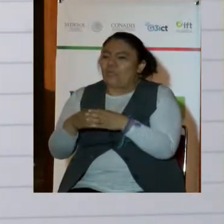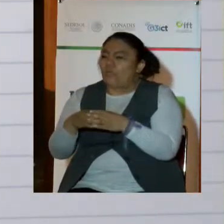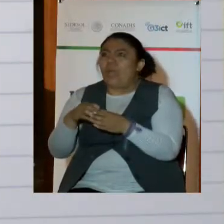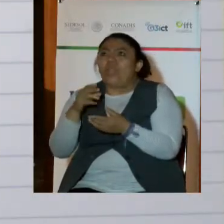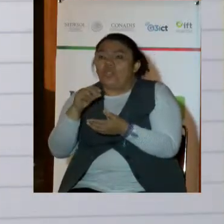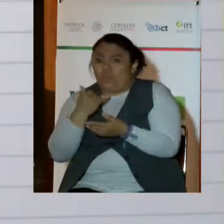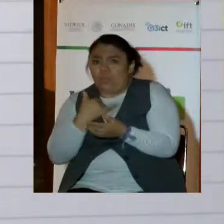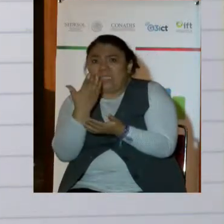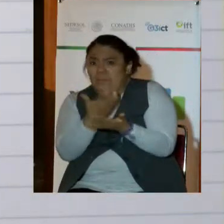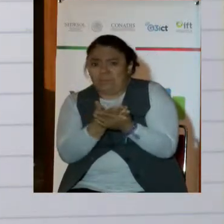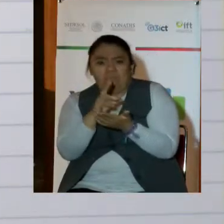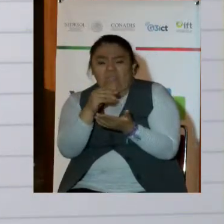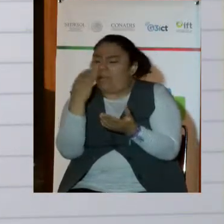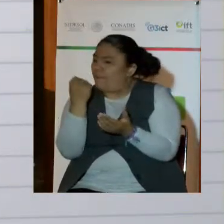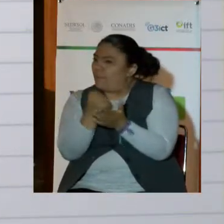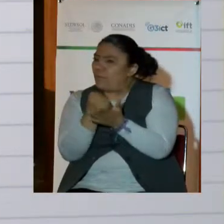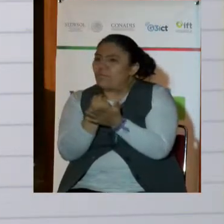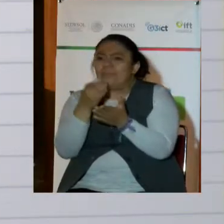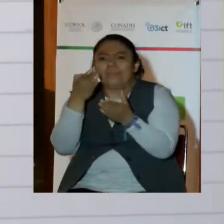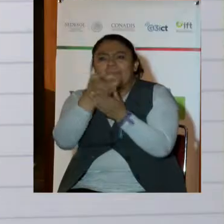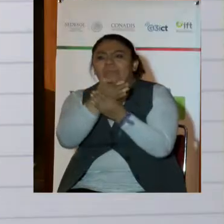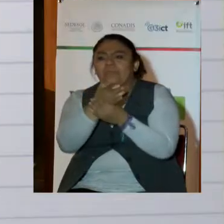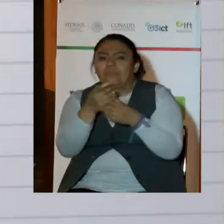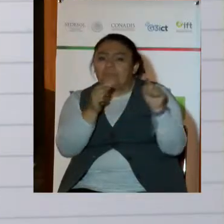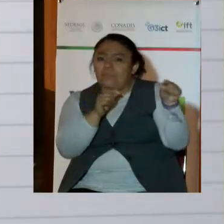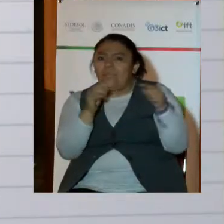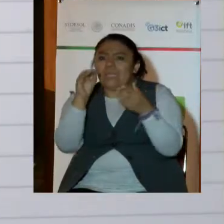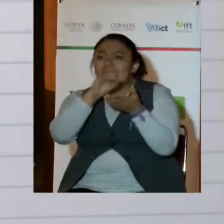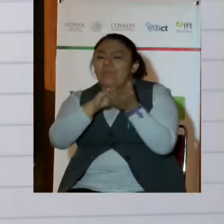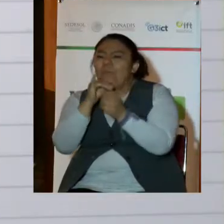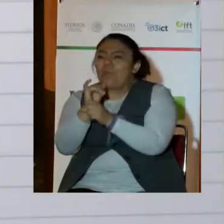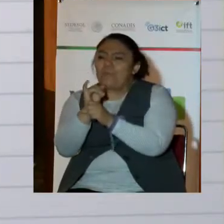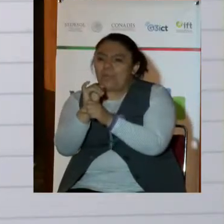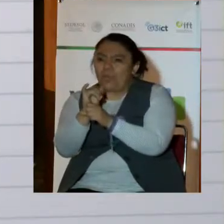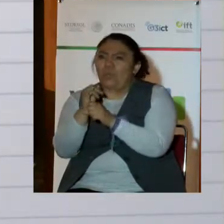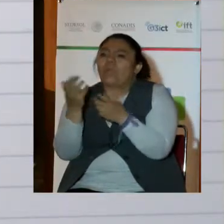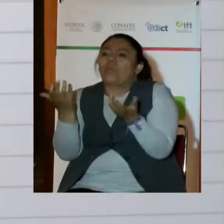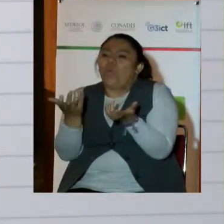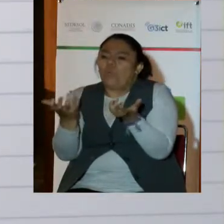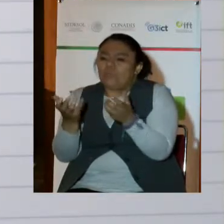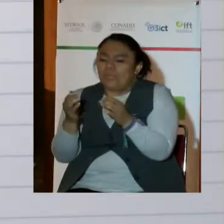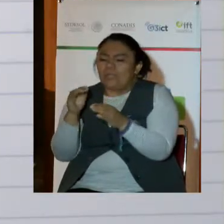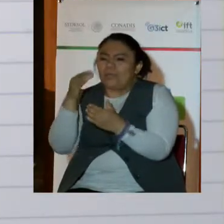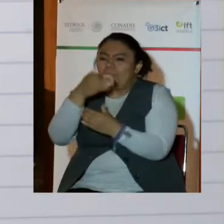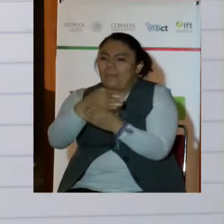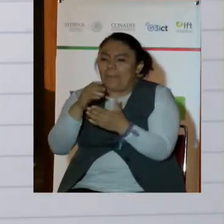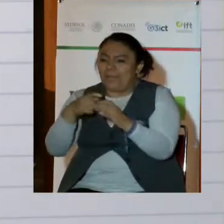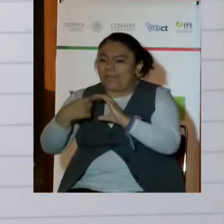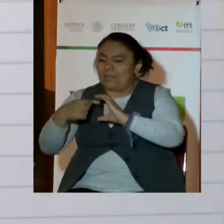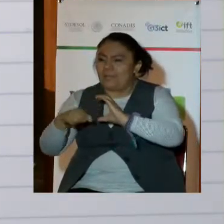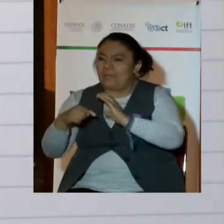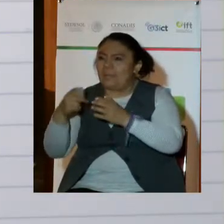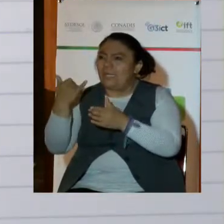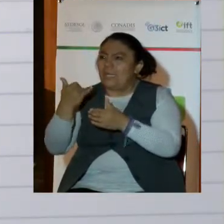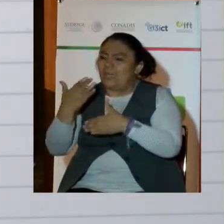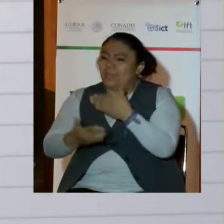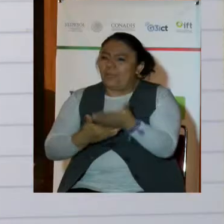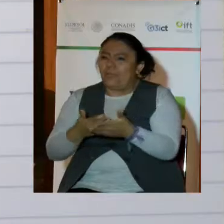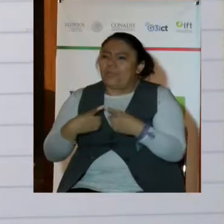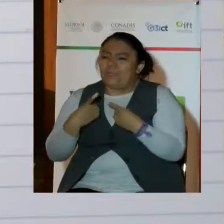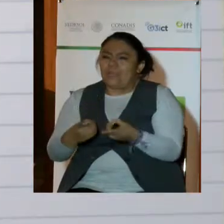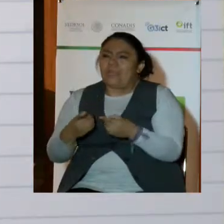accesible desde el principio para que nosotros que estemos comprando esos sitios sean accesibles, ¿no? Entonces, por un lado, como